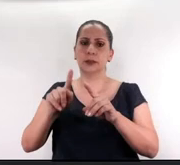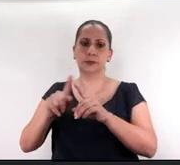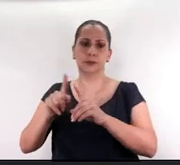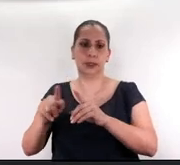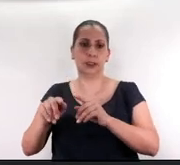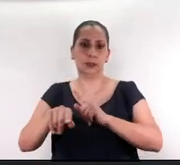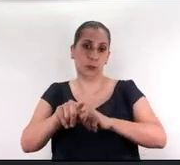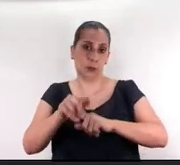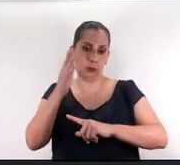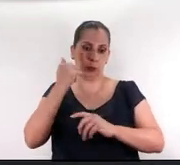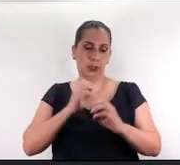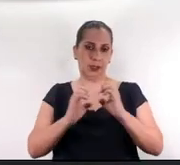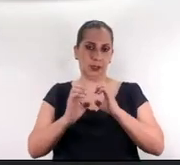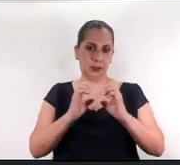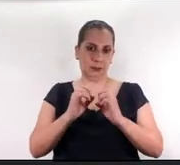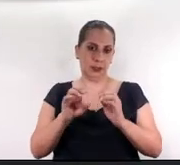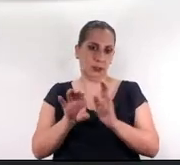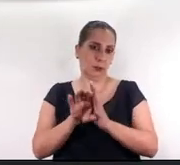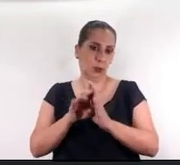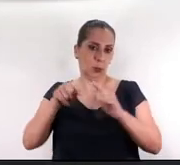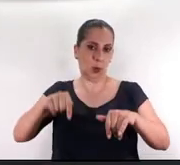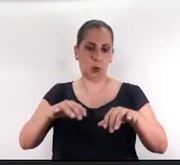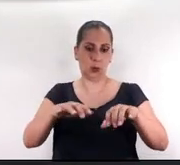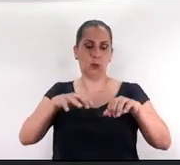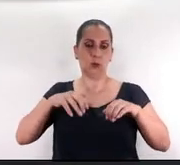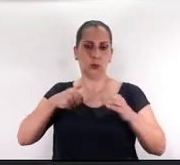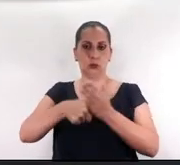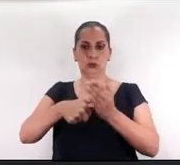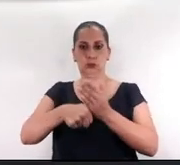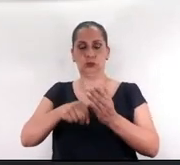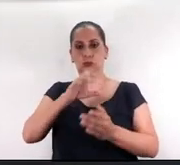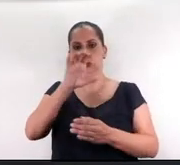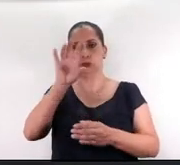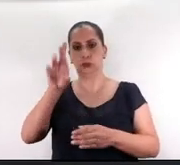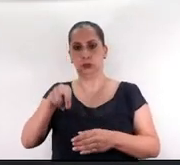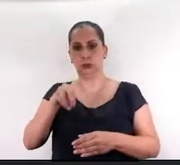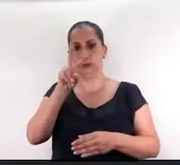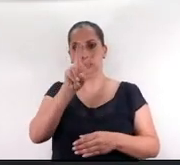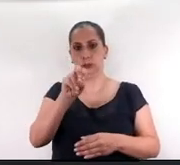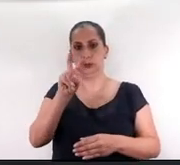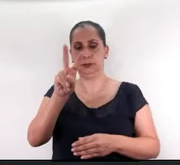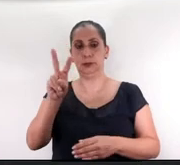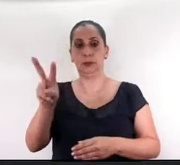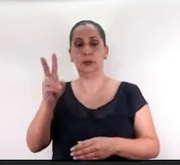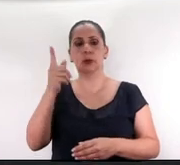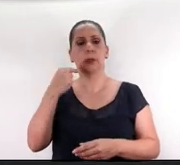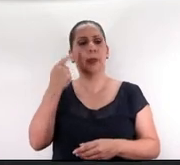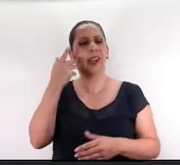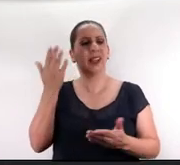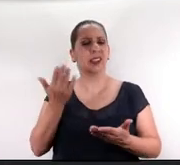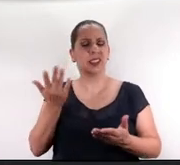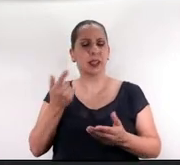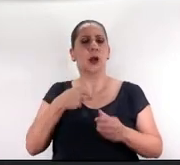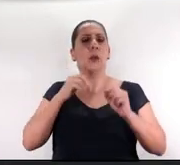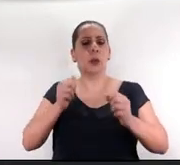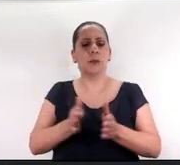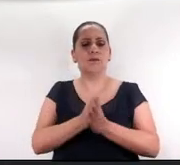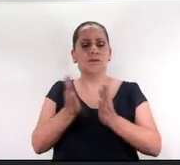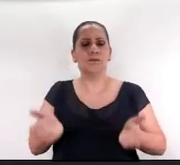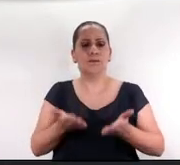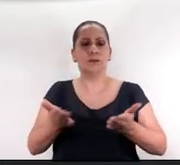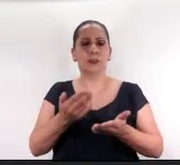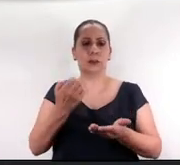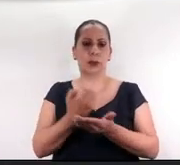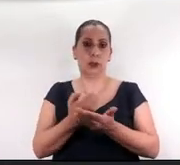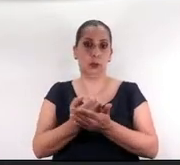entrevista, como lo son los foros Voto Costa Rica 2022, comprometidos por reactivar nuestra economía